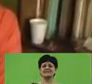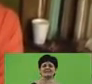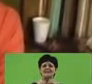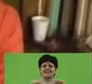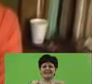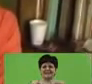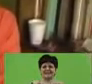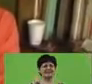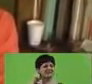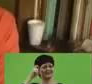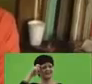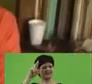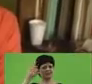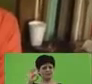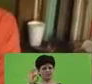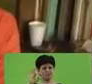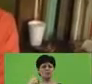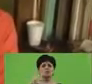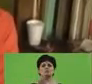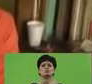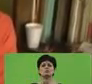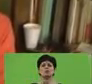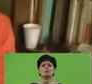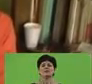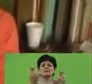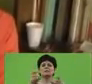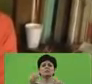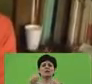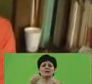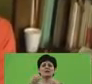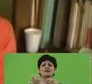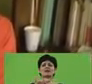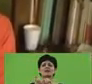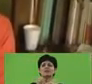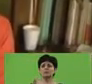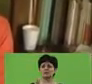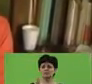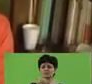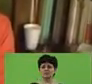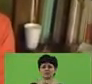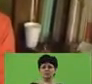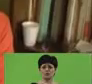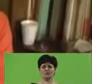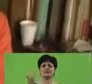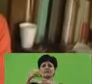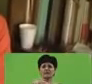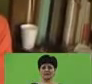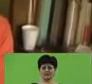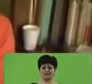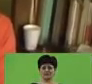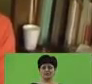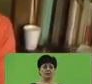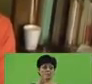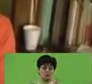capacitaciones docentes, con el tema Educación Sexual Integral. Bueno, estar con Silvina y María Elena es un placer por